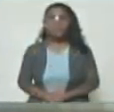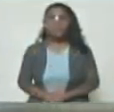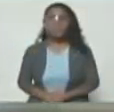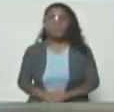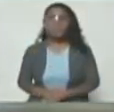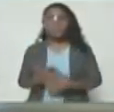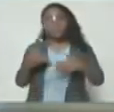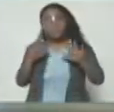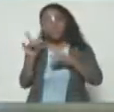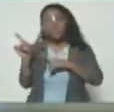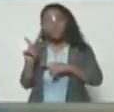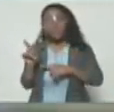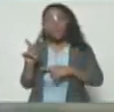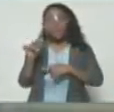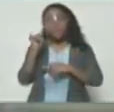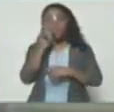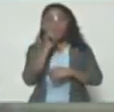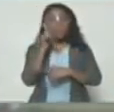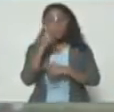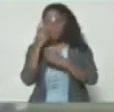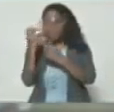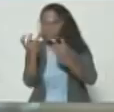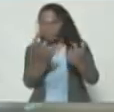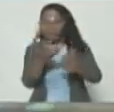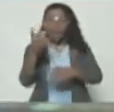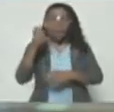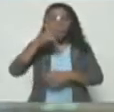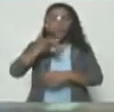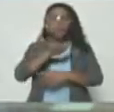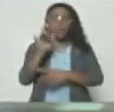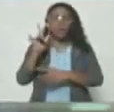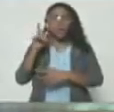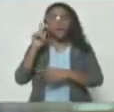Por su parte, Fedecámaras invita a la población a votar como